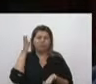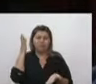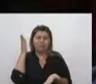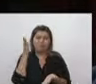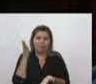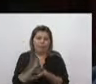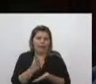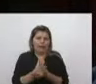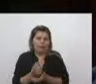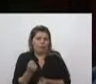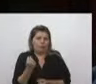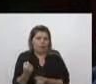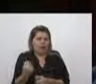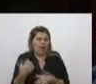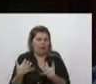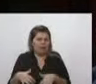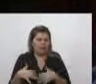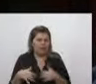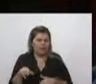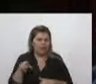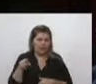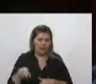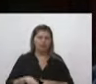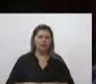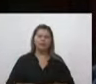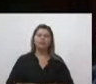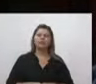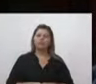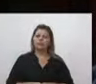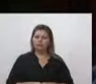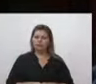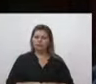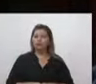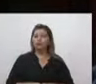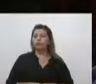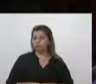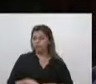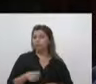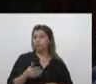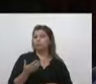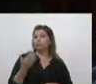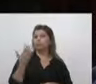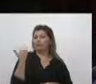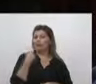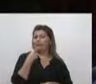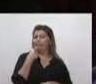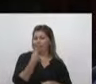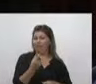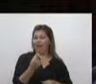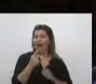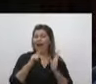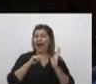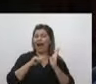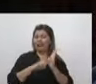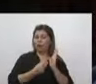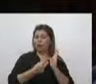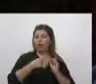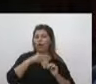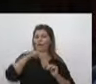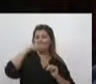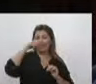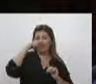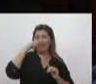forma, ejercer en el Congreso de la Nación. Claro, sí, igual es la mirada más benévola. Senado, ¿no? Tengo entendido que no es la del presidente de la Nación. Está bien,